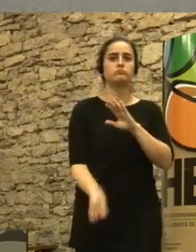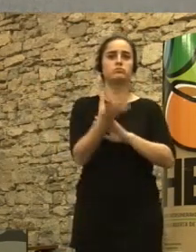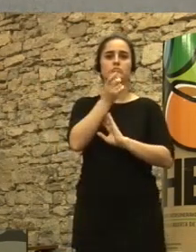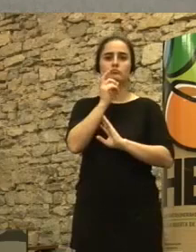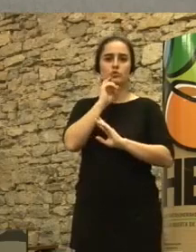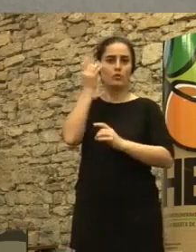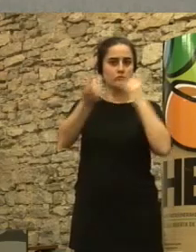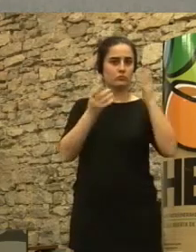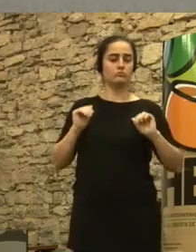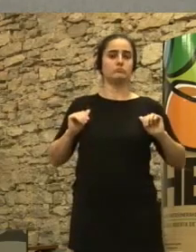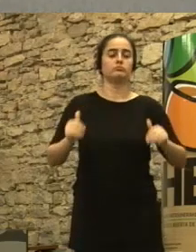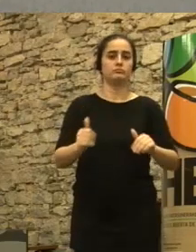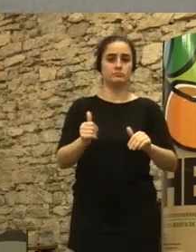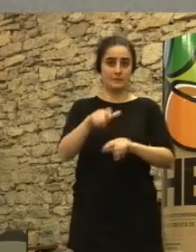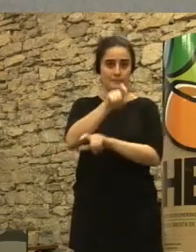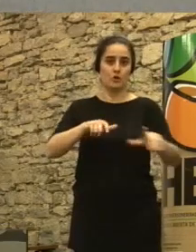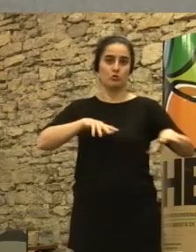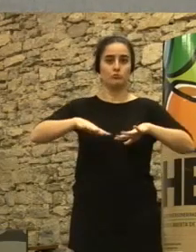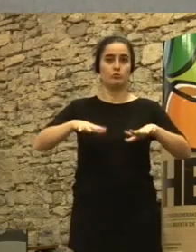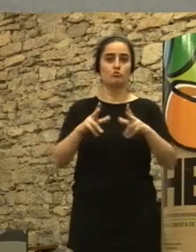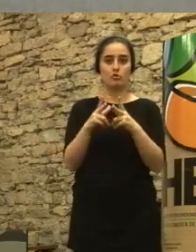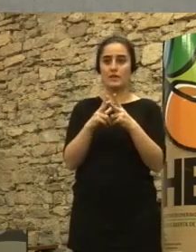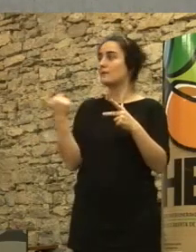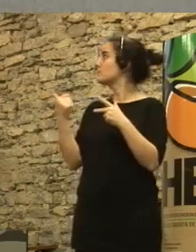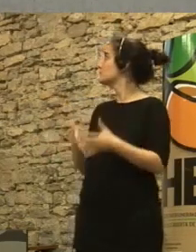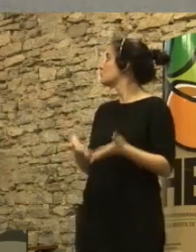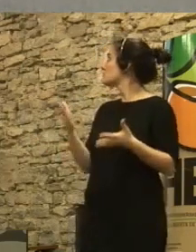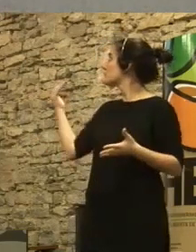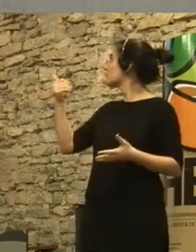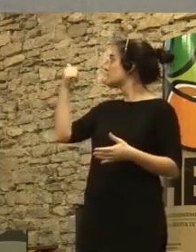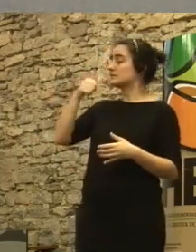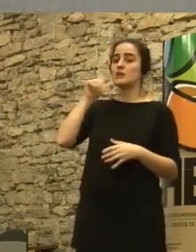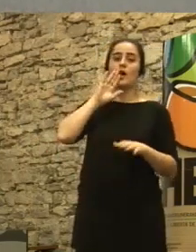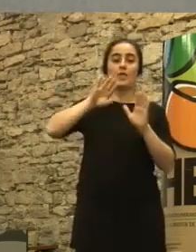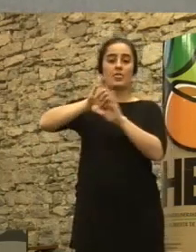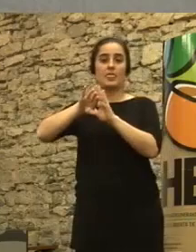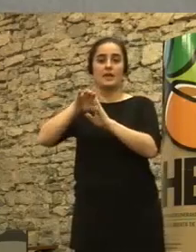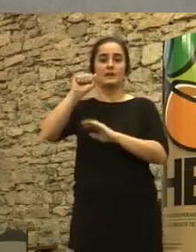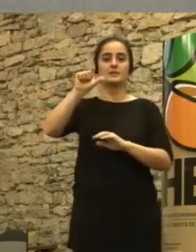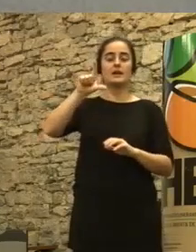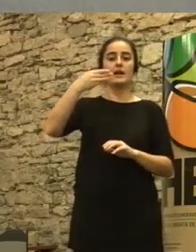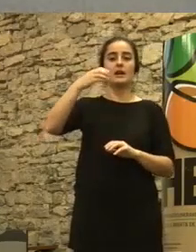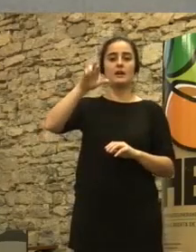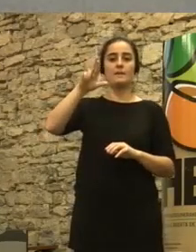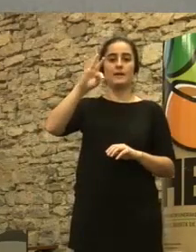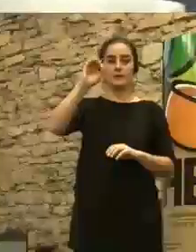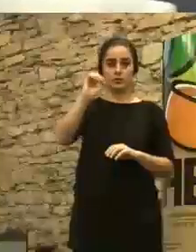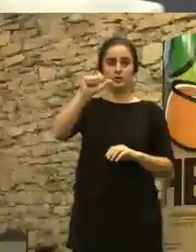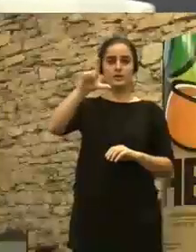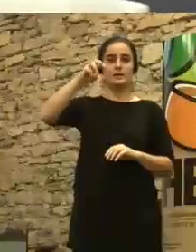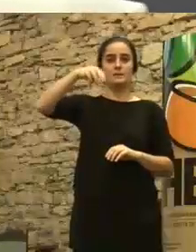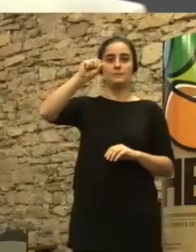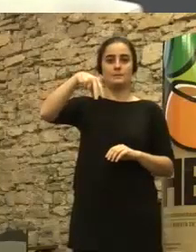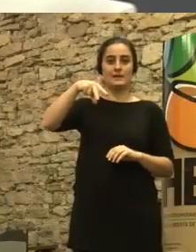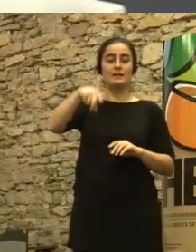emprendedores sociales. Y a mí me encanta este tipo. No se ve muy bien, pero es ese señor de ahí a la derecha, Alberto Alemano. Nacido en Italia, trabaja en